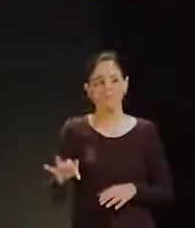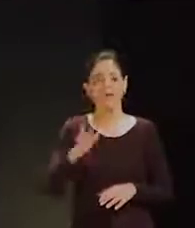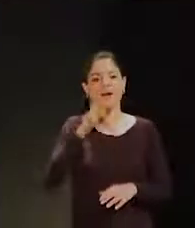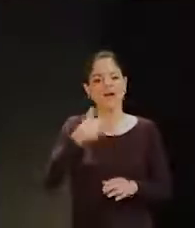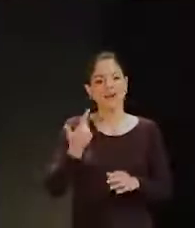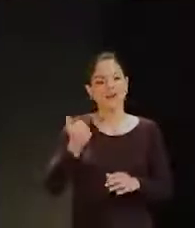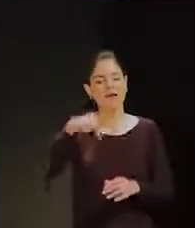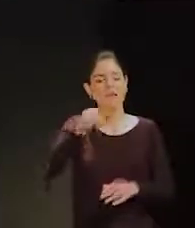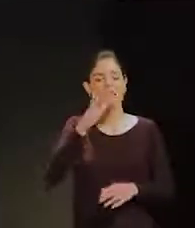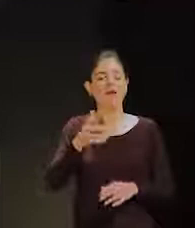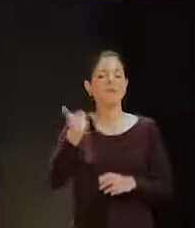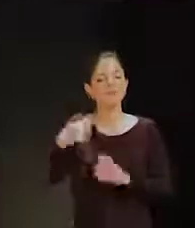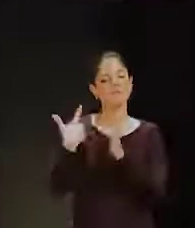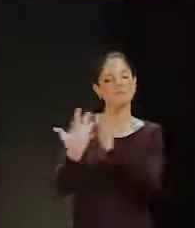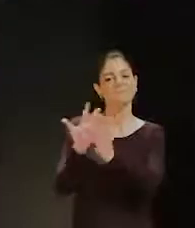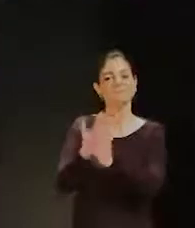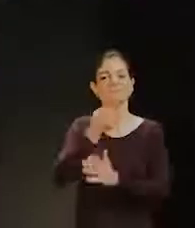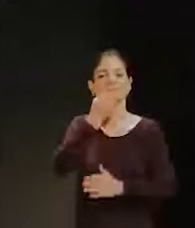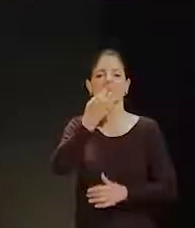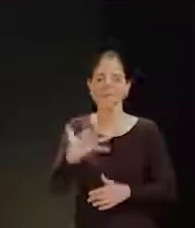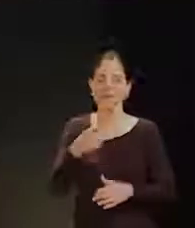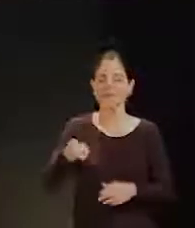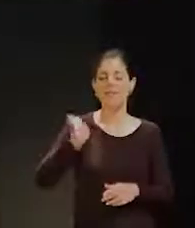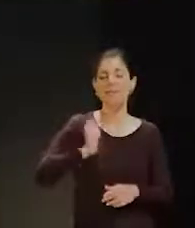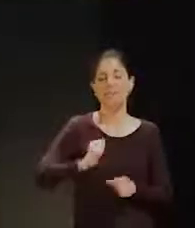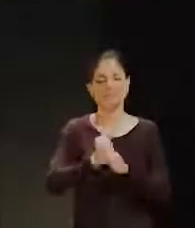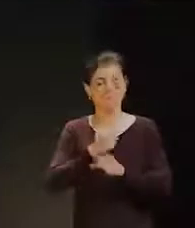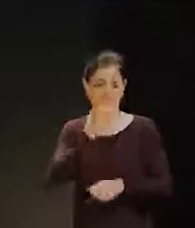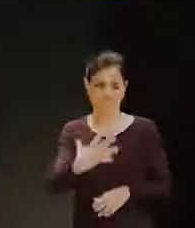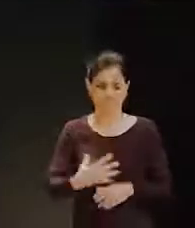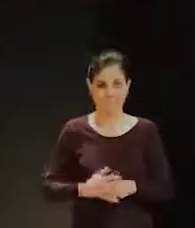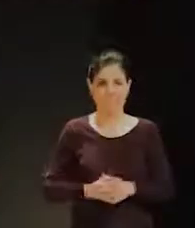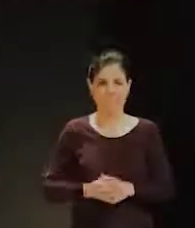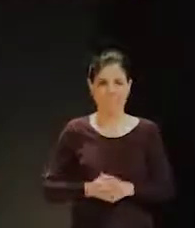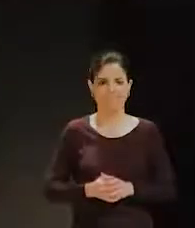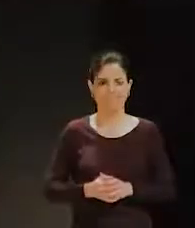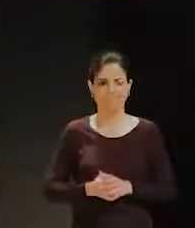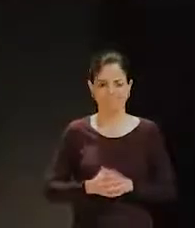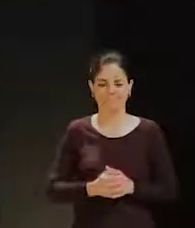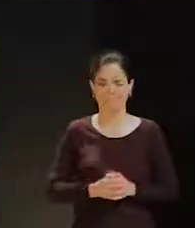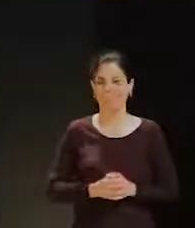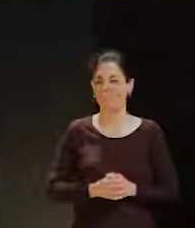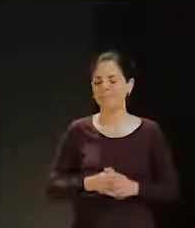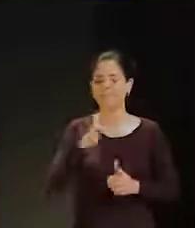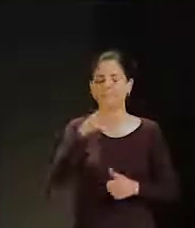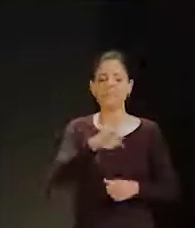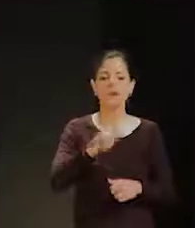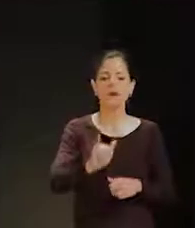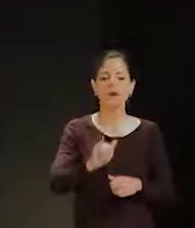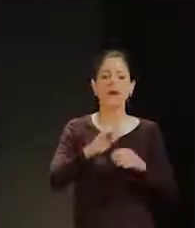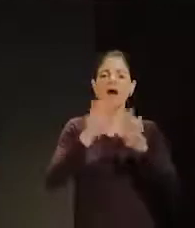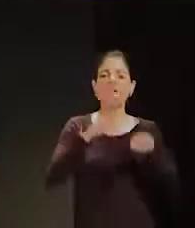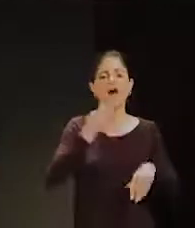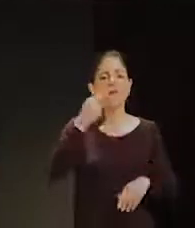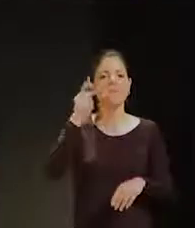a Kiara para que nos hable ella también de lo bien que te va la vida profesional. No, cuéntanos, sí, claro. Porque tú has tenido al fin y al cabo